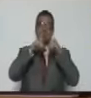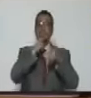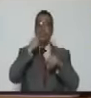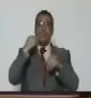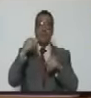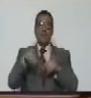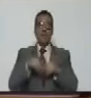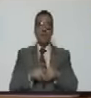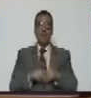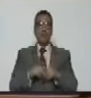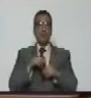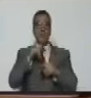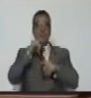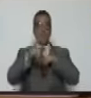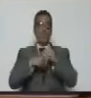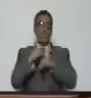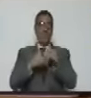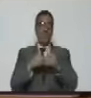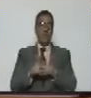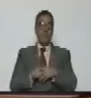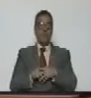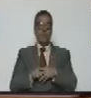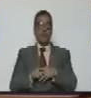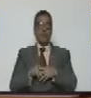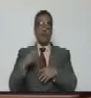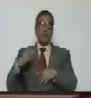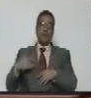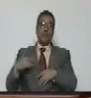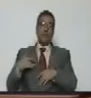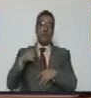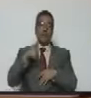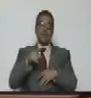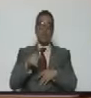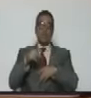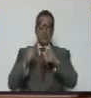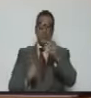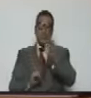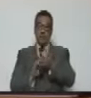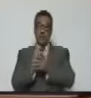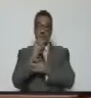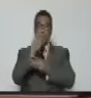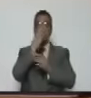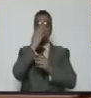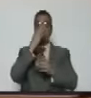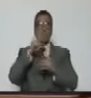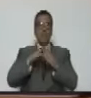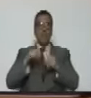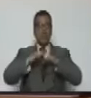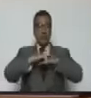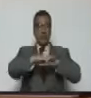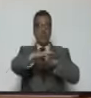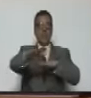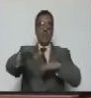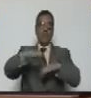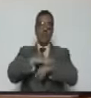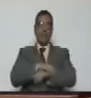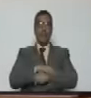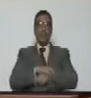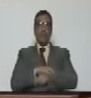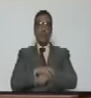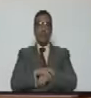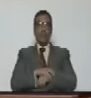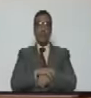al hombre que hacía sentir las flores de su campo,